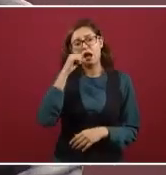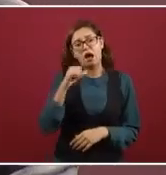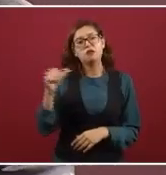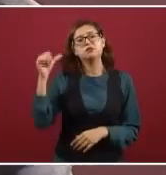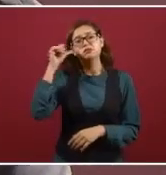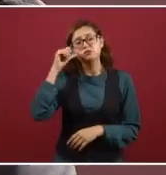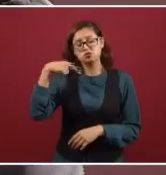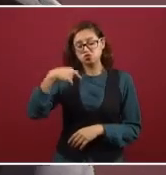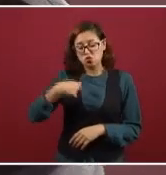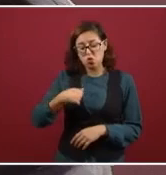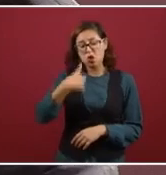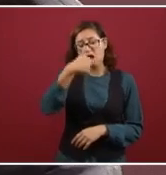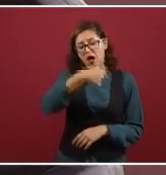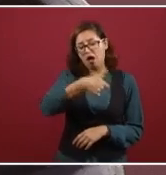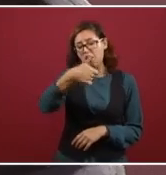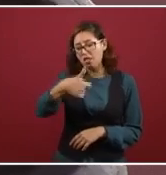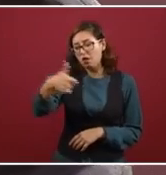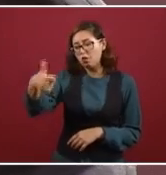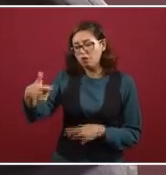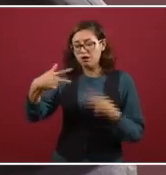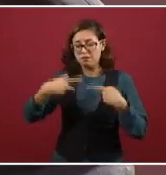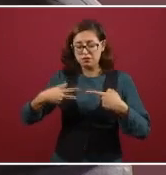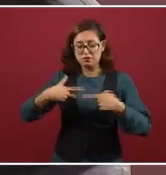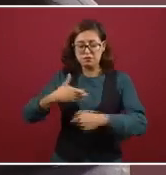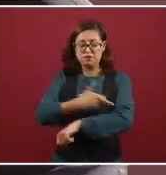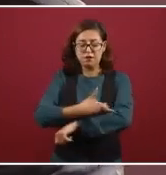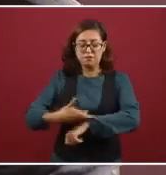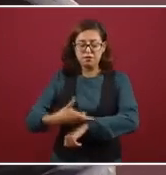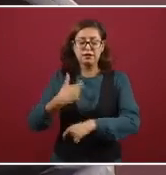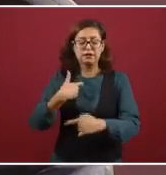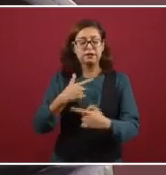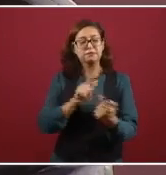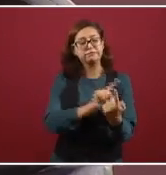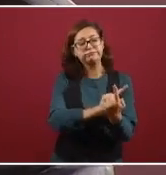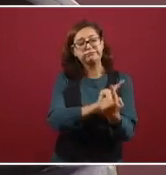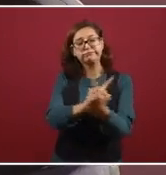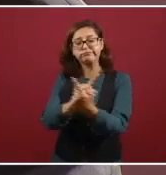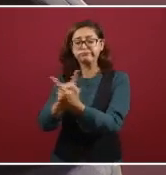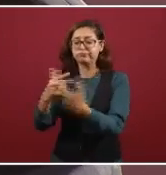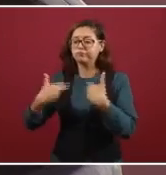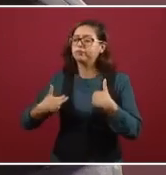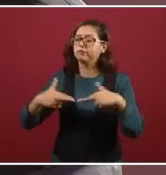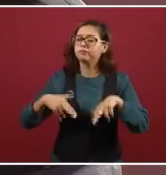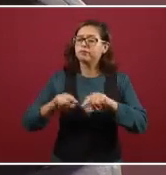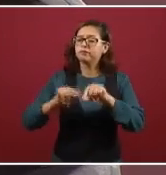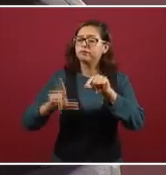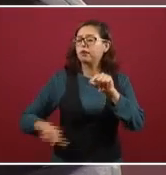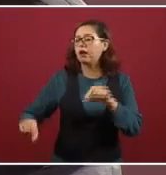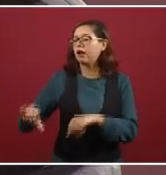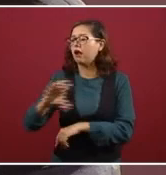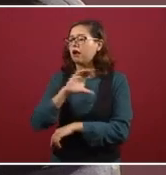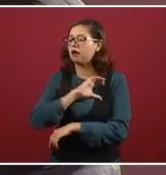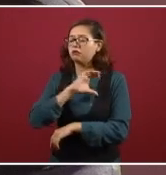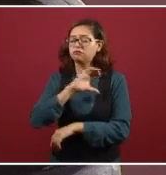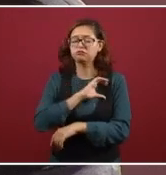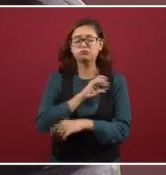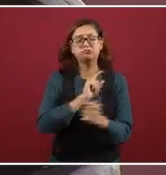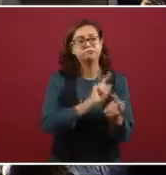solidaridad y el afecto de todo México a 5 de las